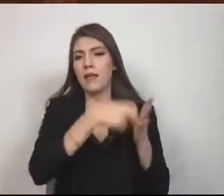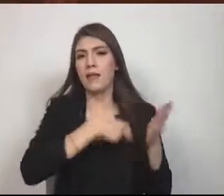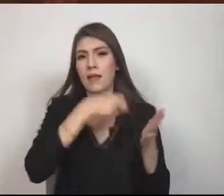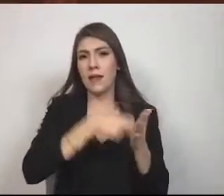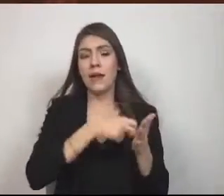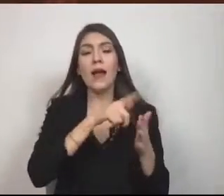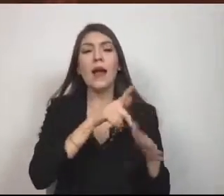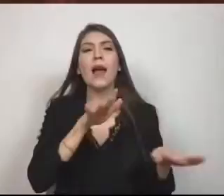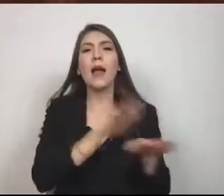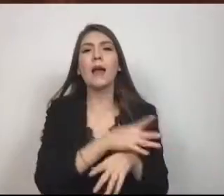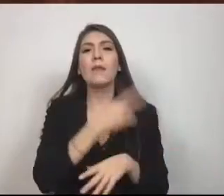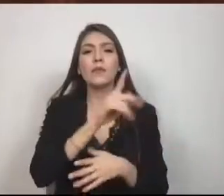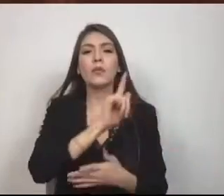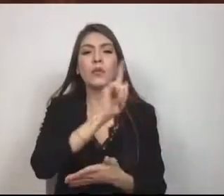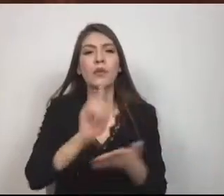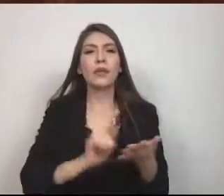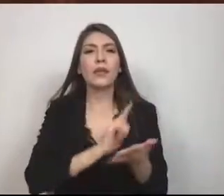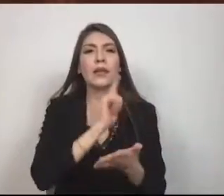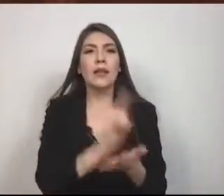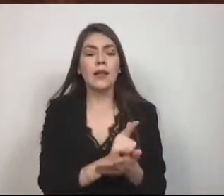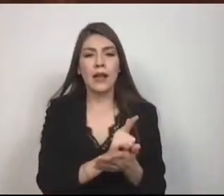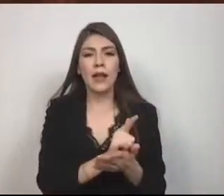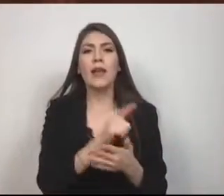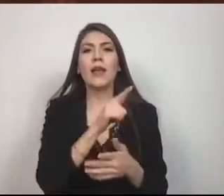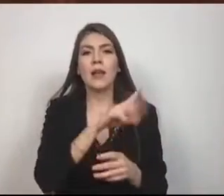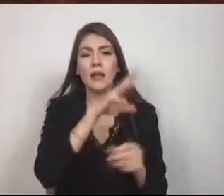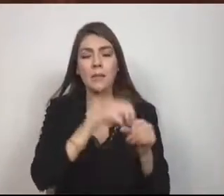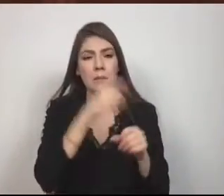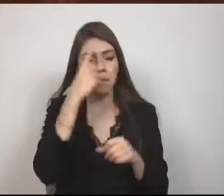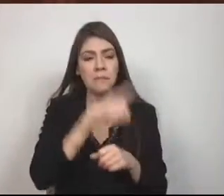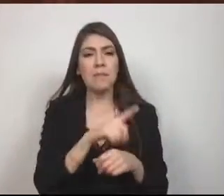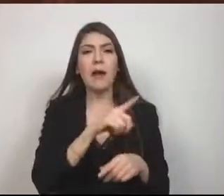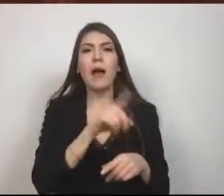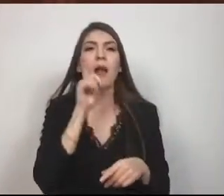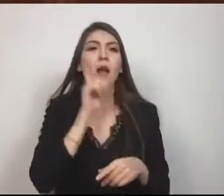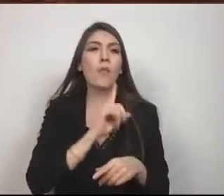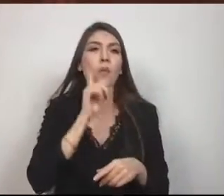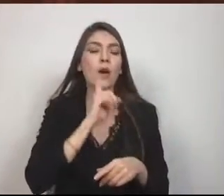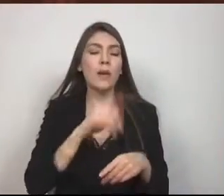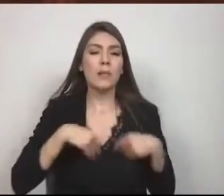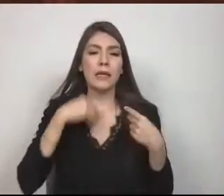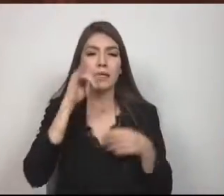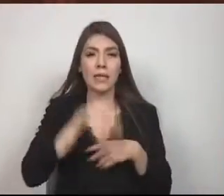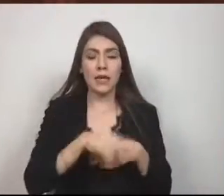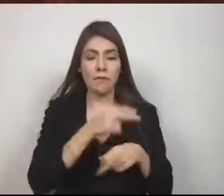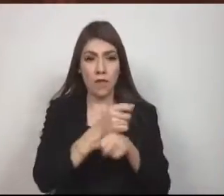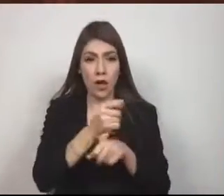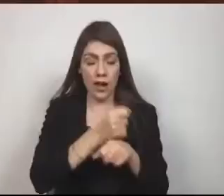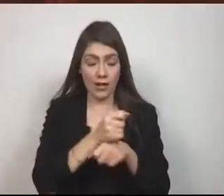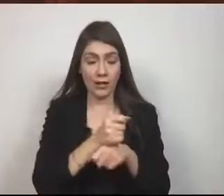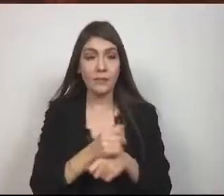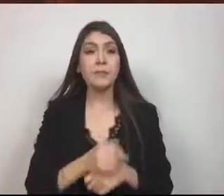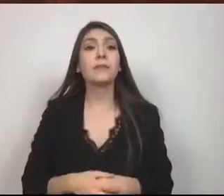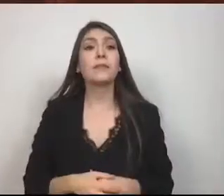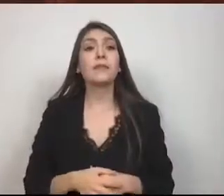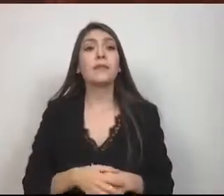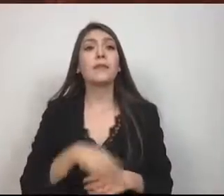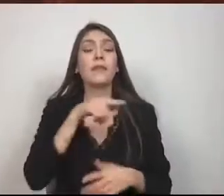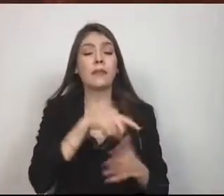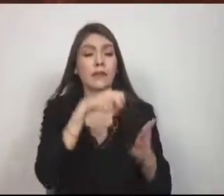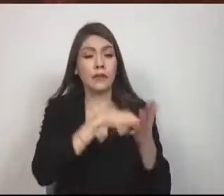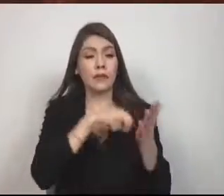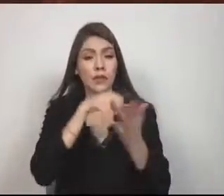la Ley General de Acceso de las Mujeres a una vida libre de violencia, para regular expresamente en su estructura dos ámbitos